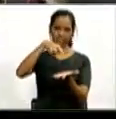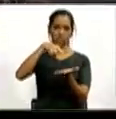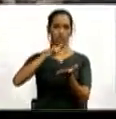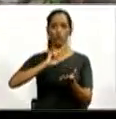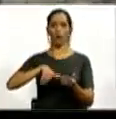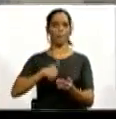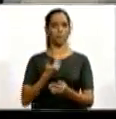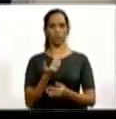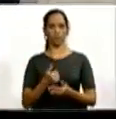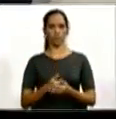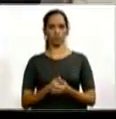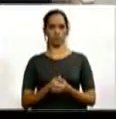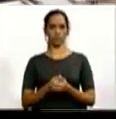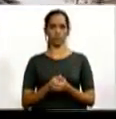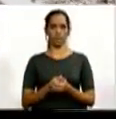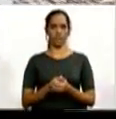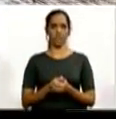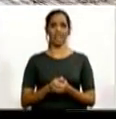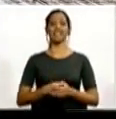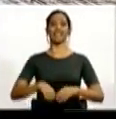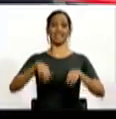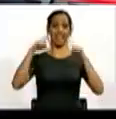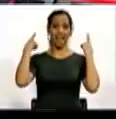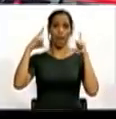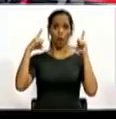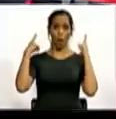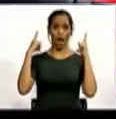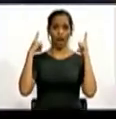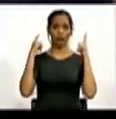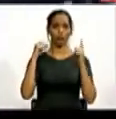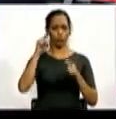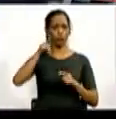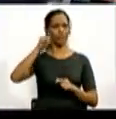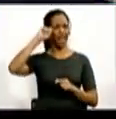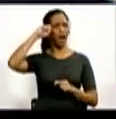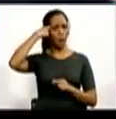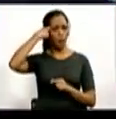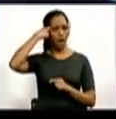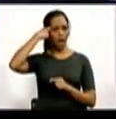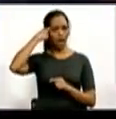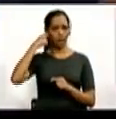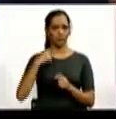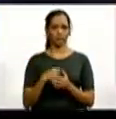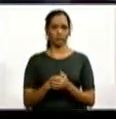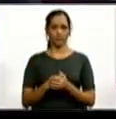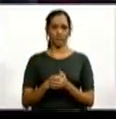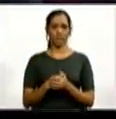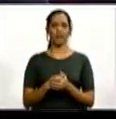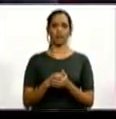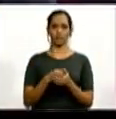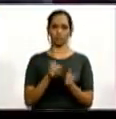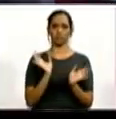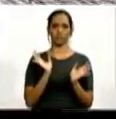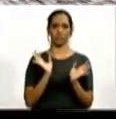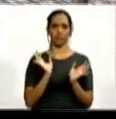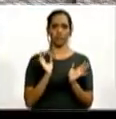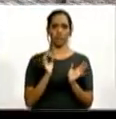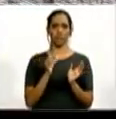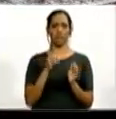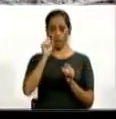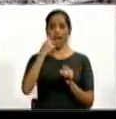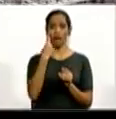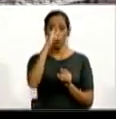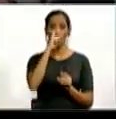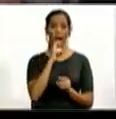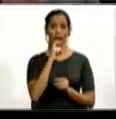podido? Y el de La Guaira. ¿Ah? Y el de La Guaira, ¿usted se acuerda del? Claro, el viaducto número 1. Ajá. En un año. En